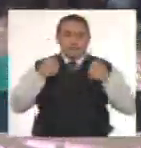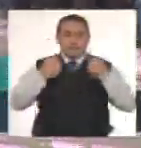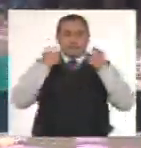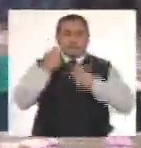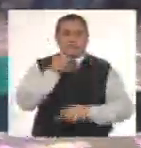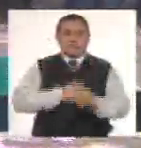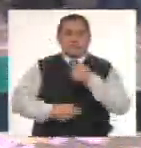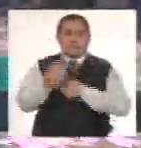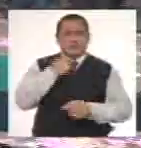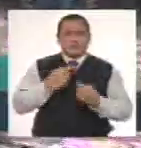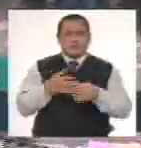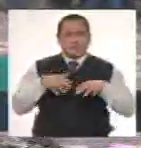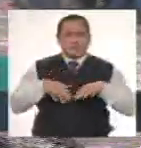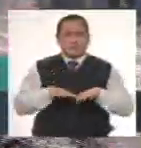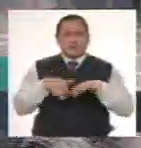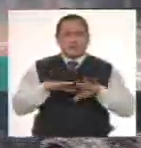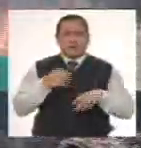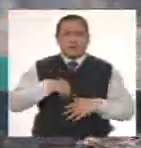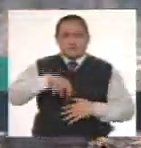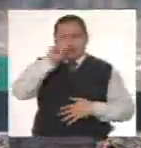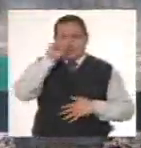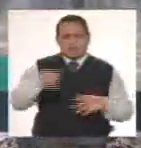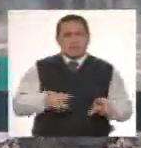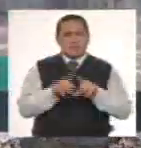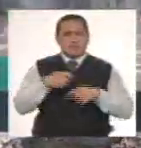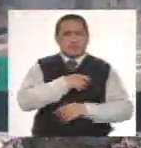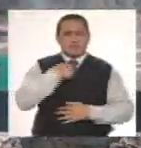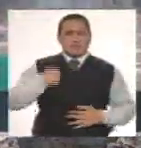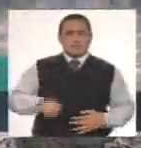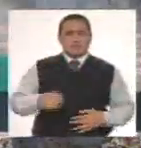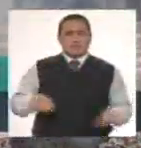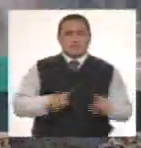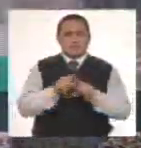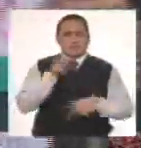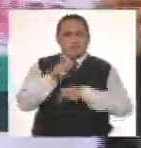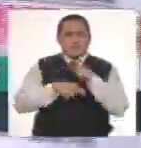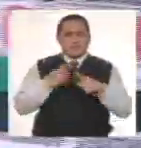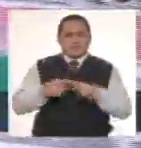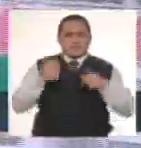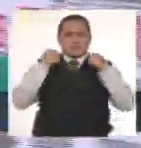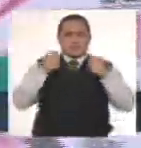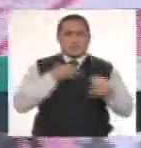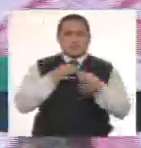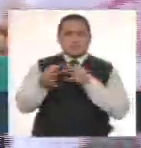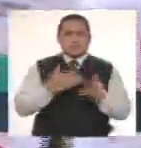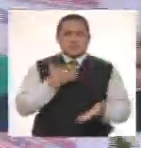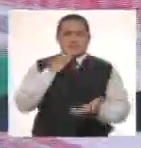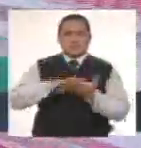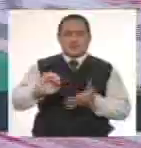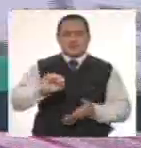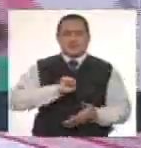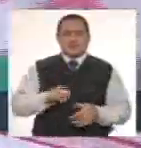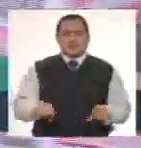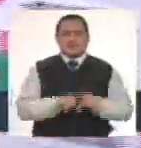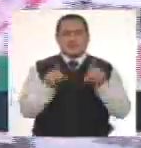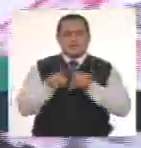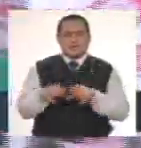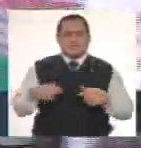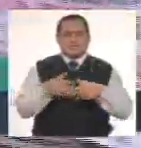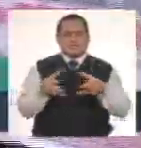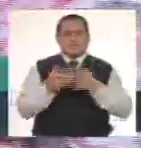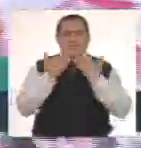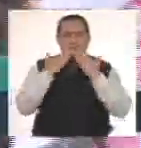la importación de textiles fabricados en el país asiático. Los manifestantes afirmaron que son víctimas de una competencia